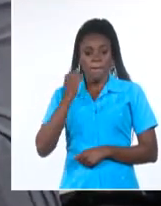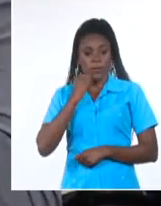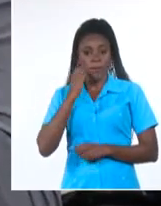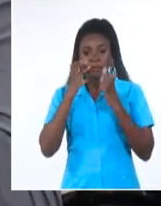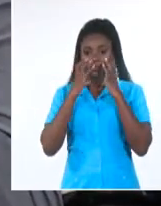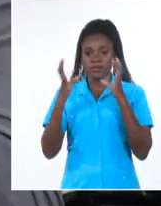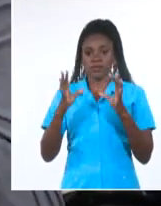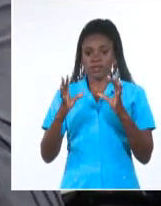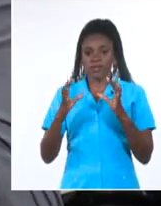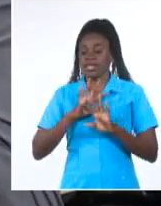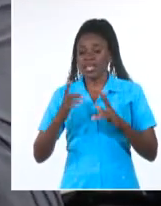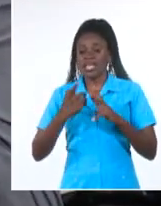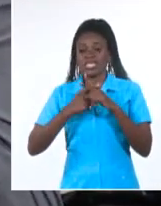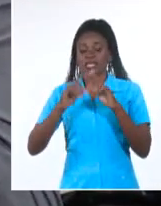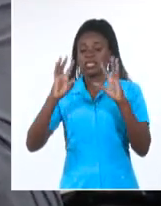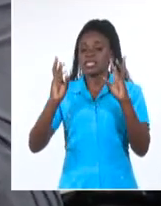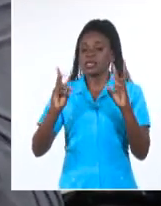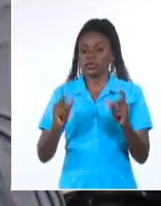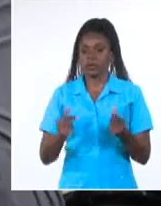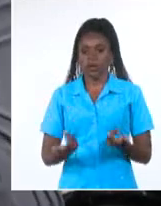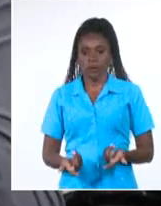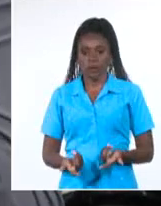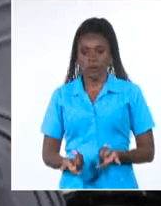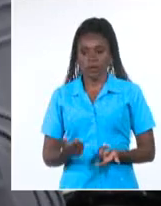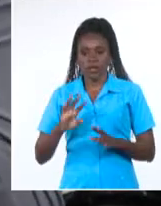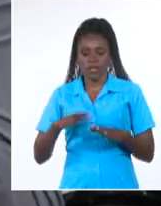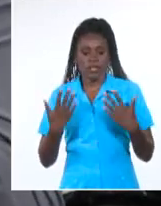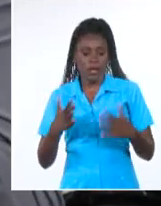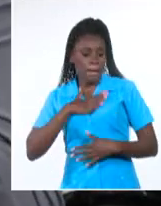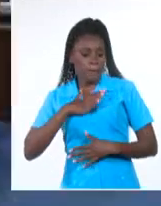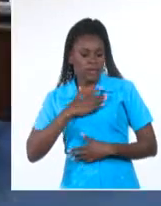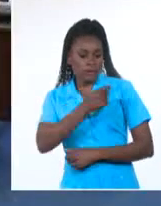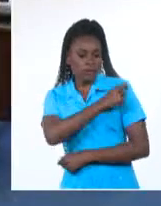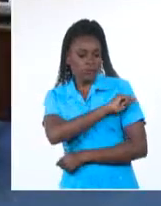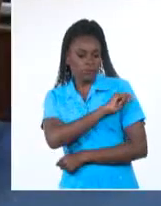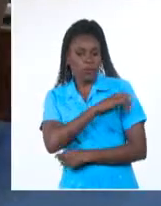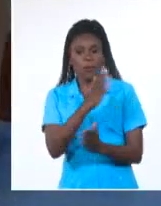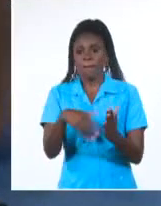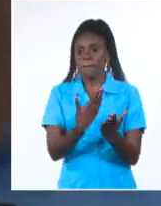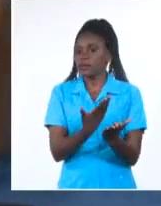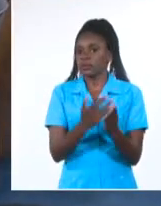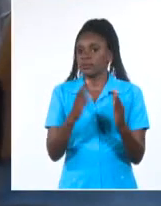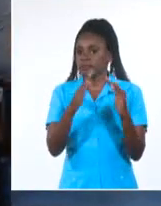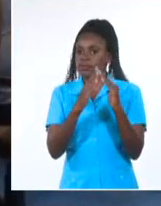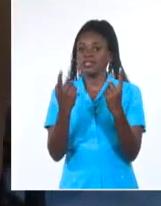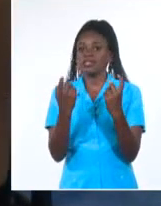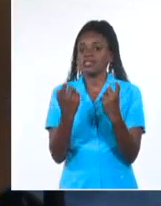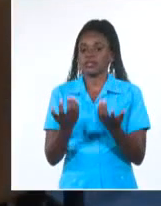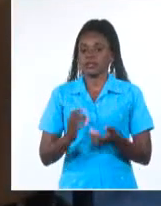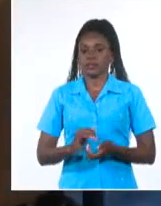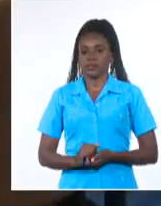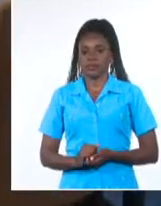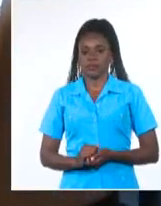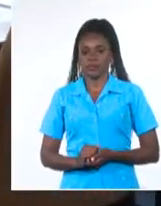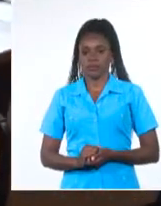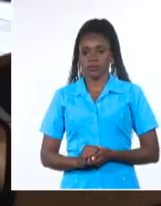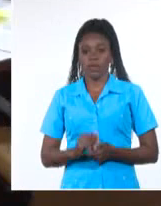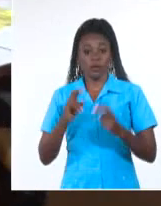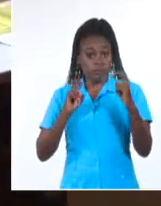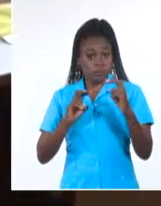que es resultado, que es lo que está esperando el pueblo. En la reunión se chequeó el avance en la implementación de